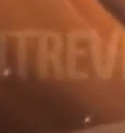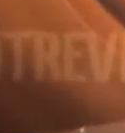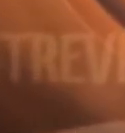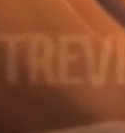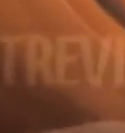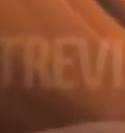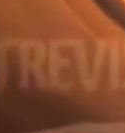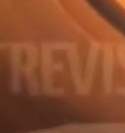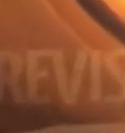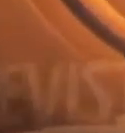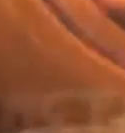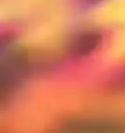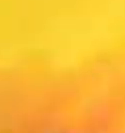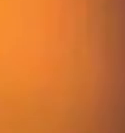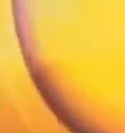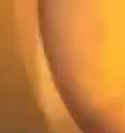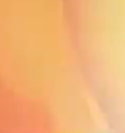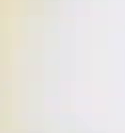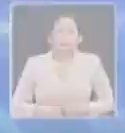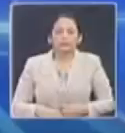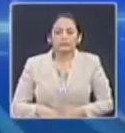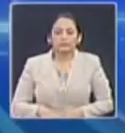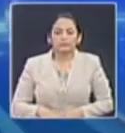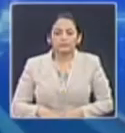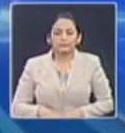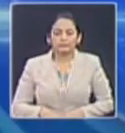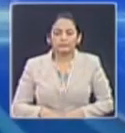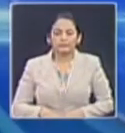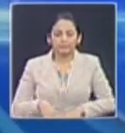Presentamos Entrevista.